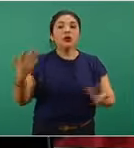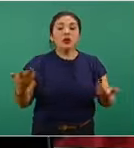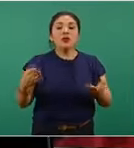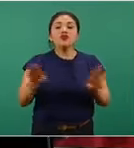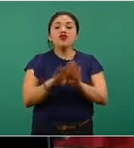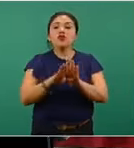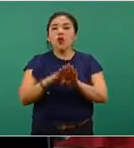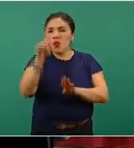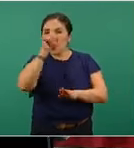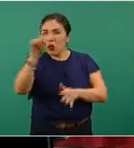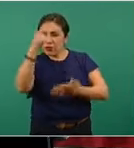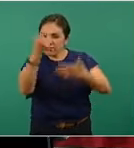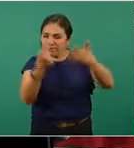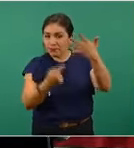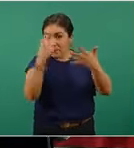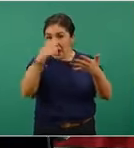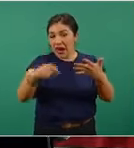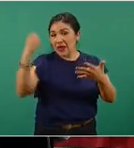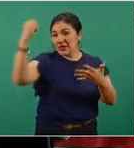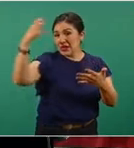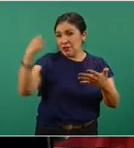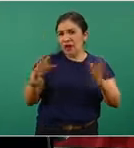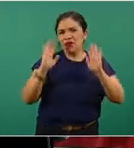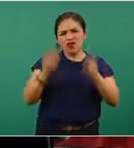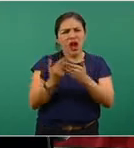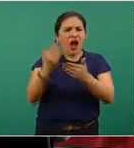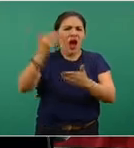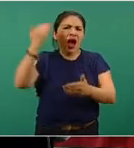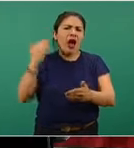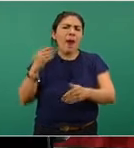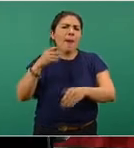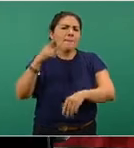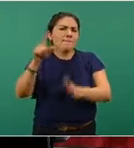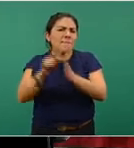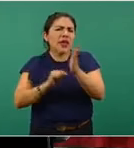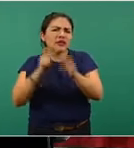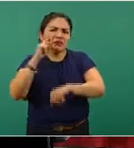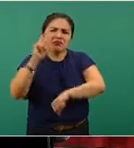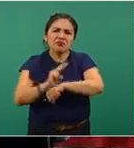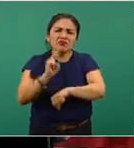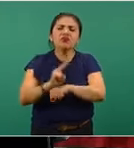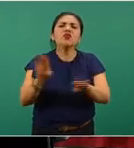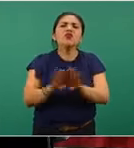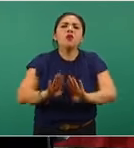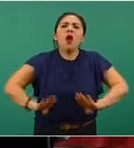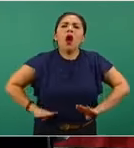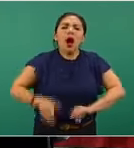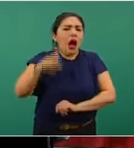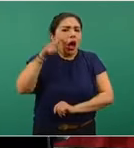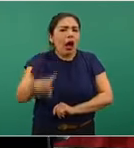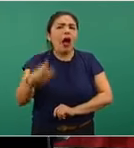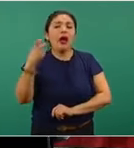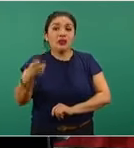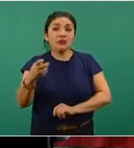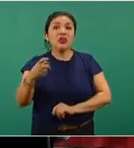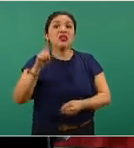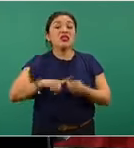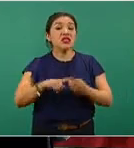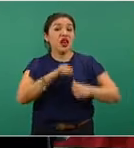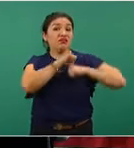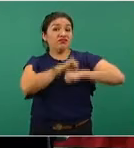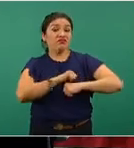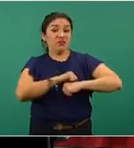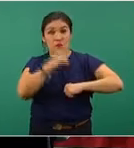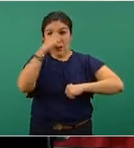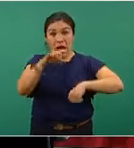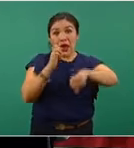lineamiento técnico del semáforo desde hace meses contempla la circunstancia en que la autoridad sanitaria